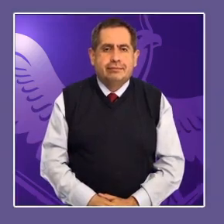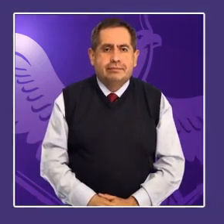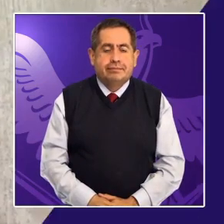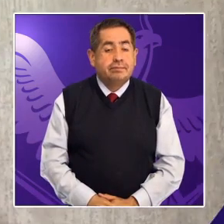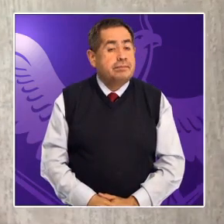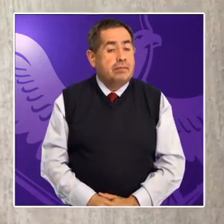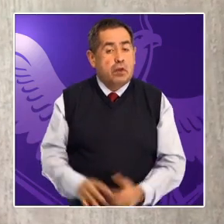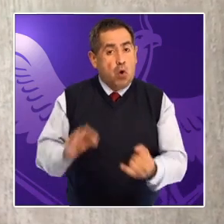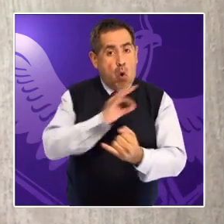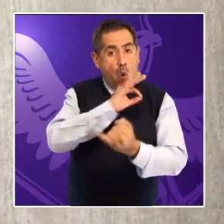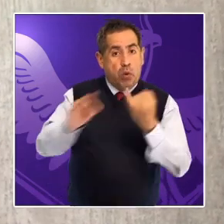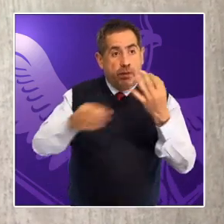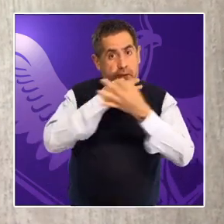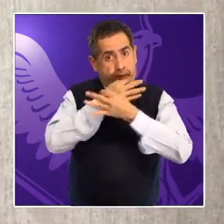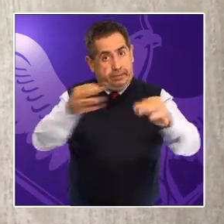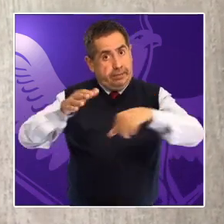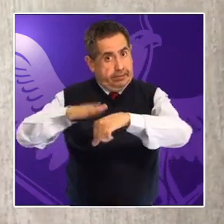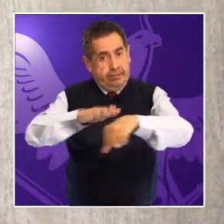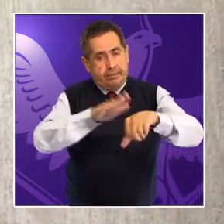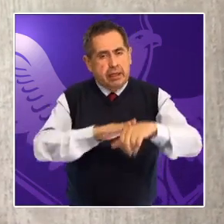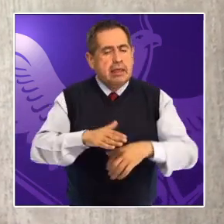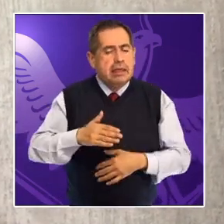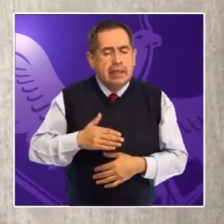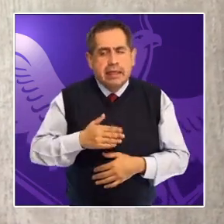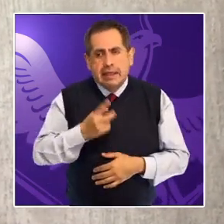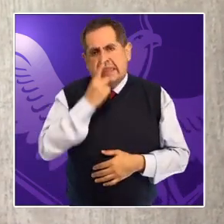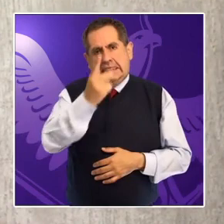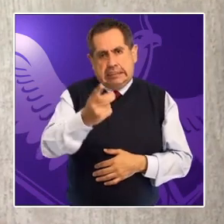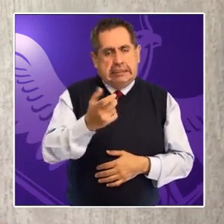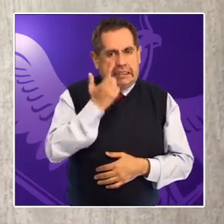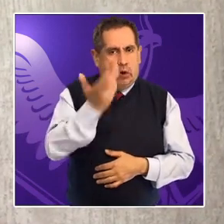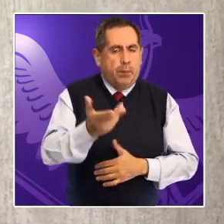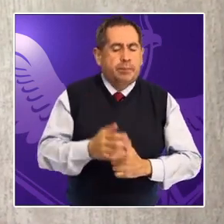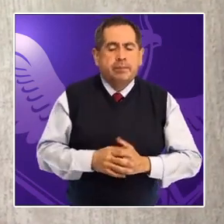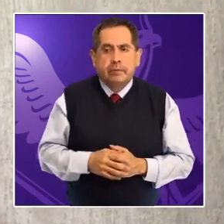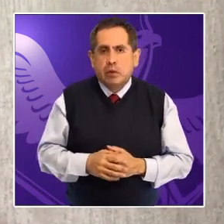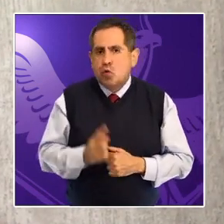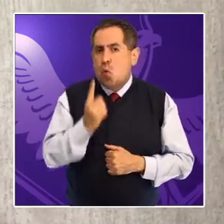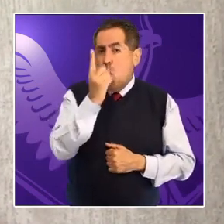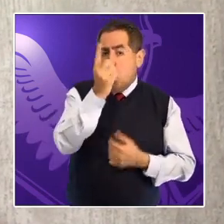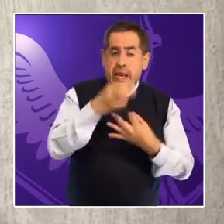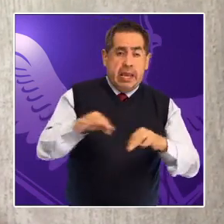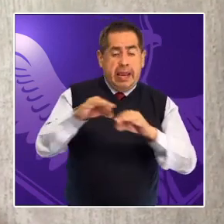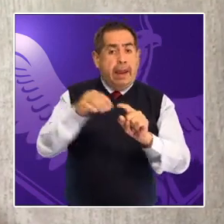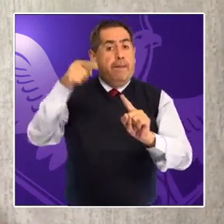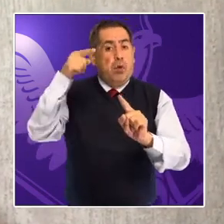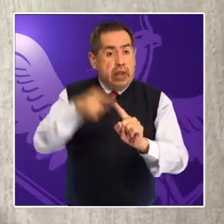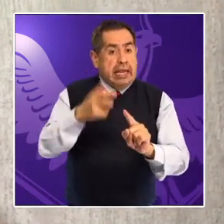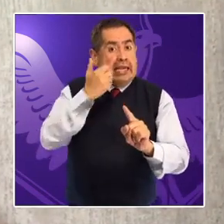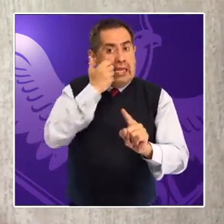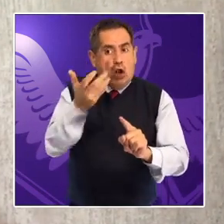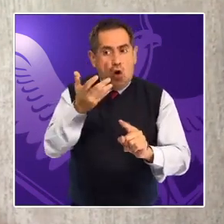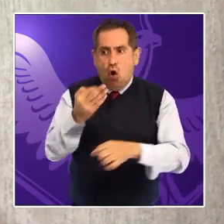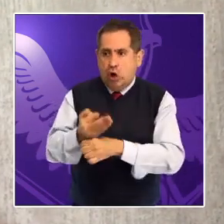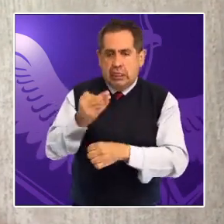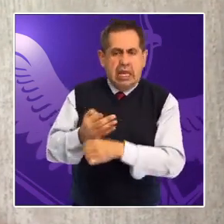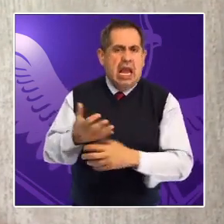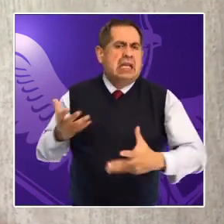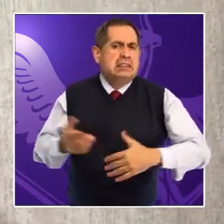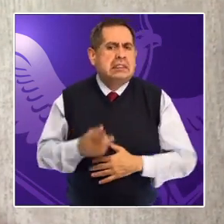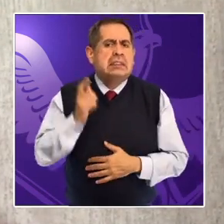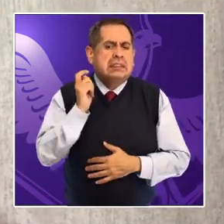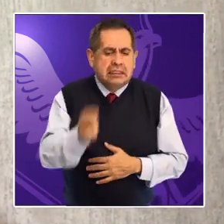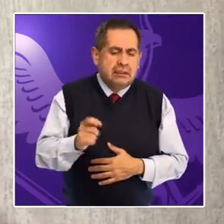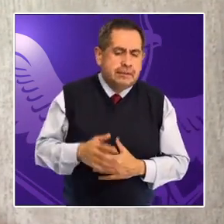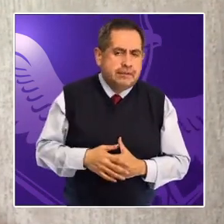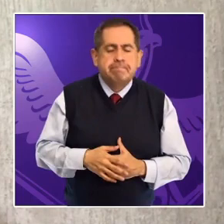Pues ya como mensaje final, me gustaría nada más decir que quizá lo más importante que podemos hacer en este momento es, bueno,